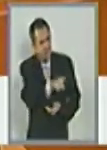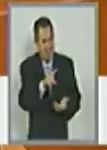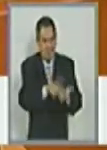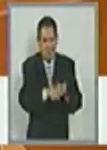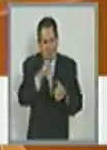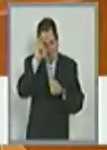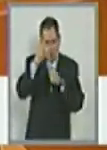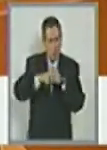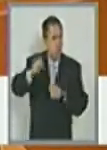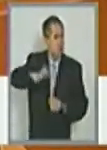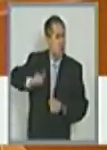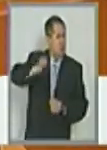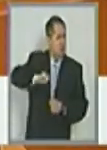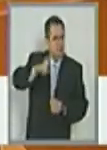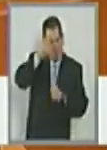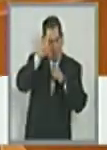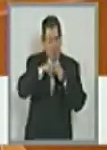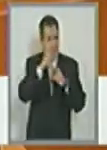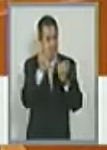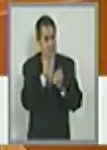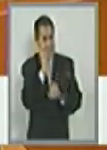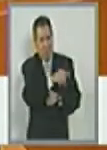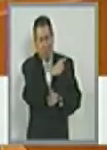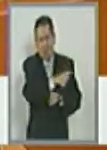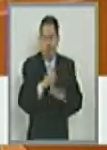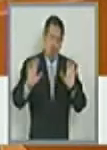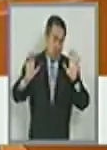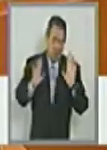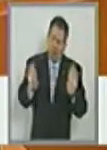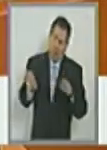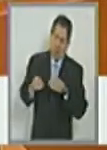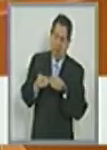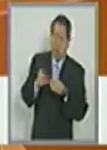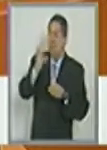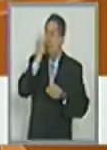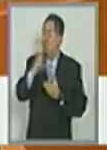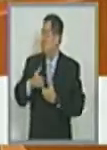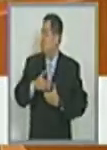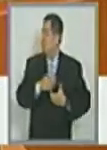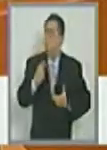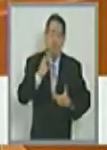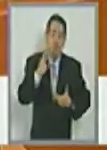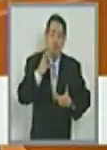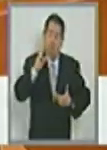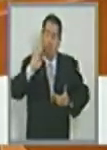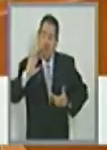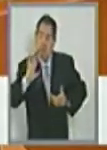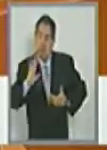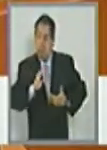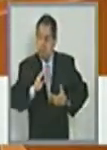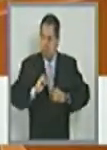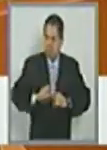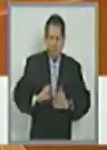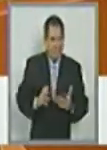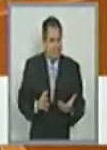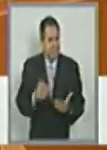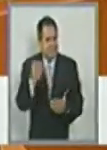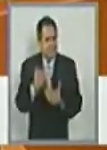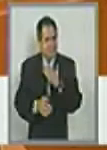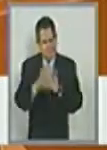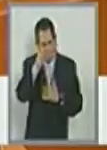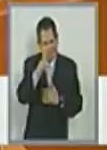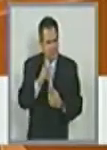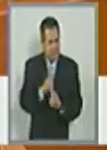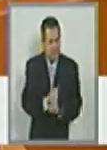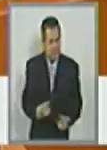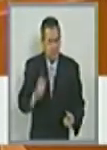ultraderecha europea, ha llevado el tema migratorio al terreno del chantaje político electoral, vulnerando